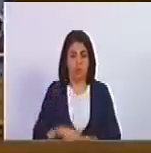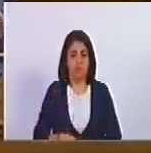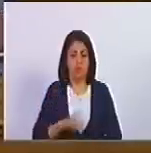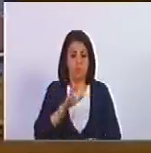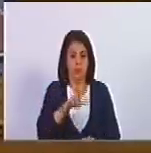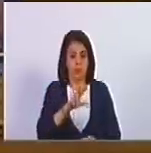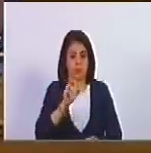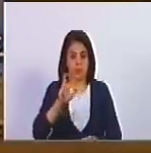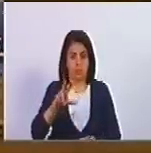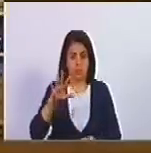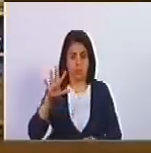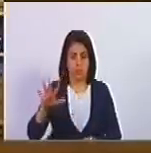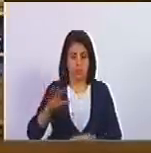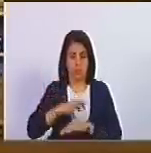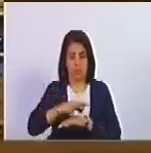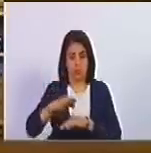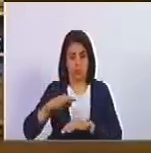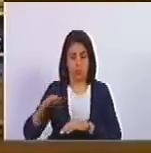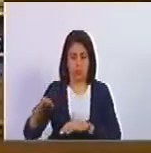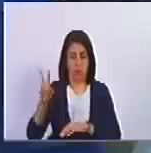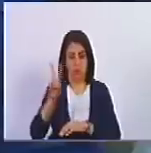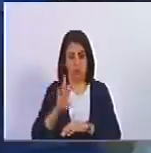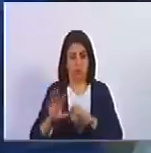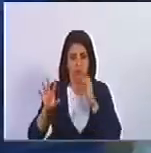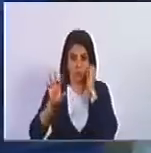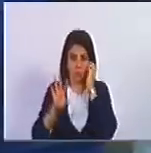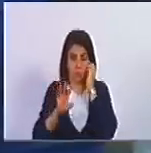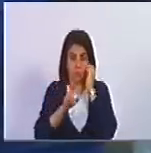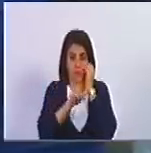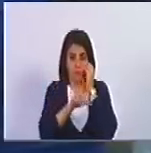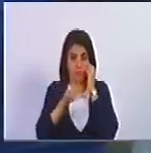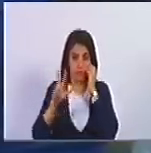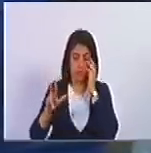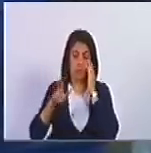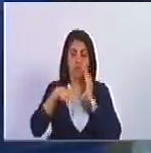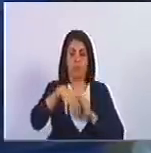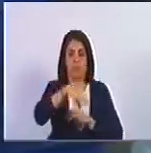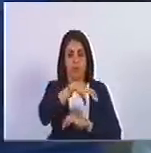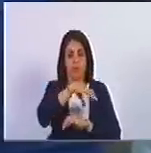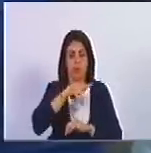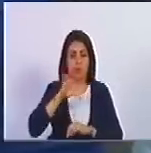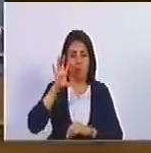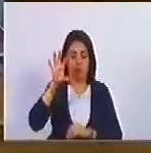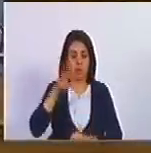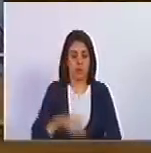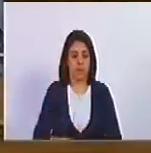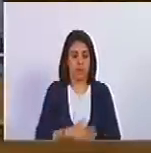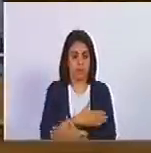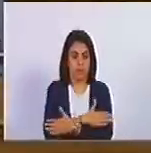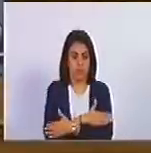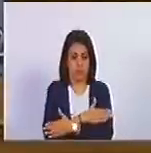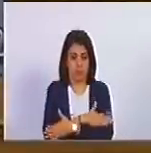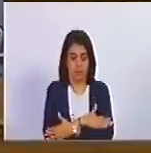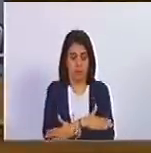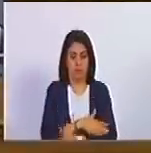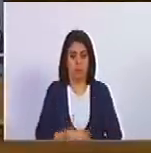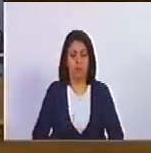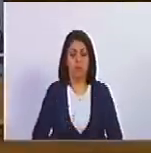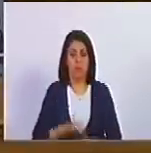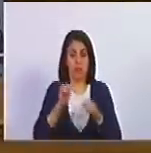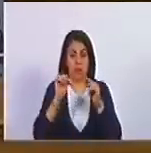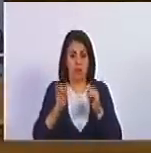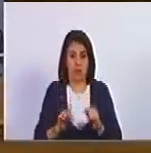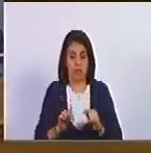los 335 municipios de Venezuela, en los 23 estados del país. Por eso la felicito y lo felicito por